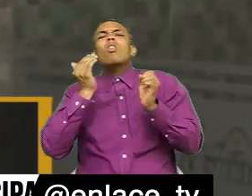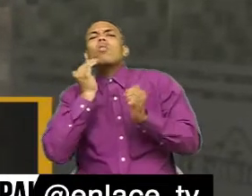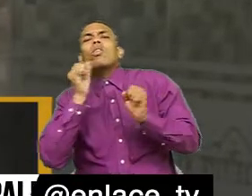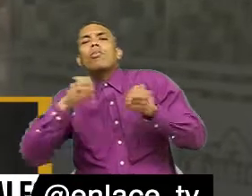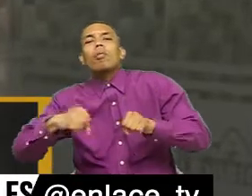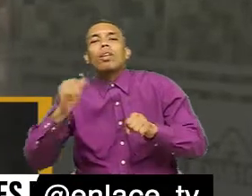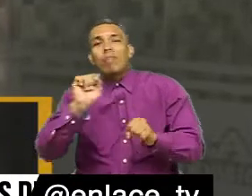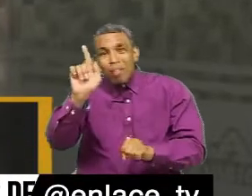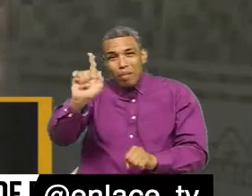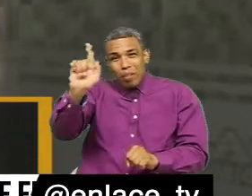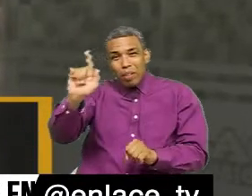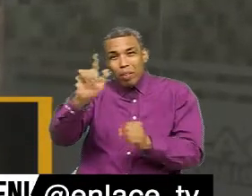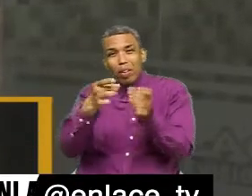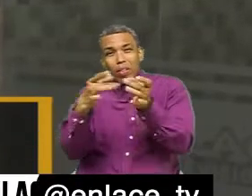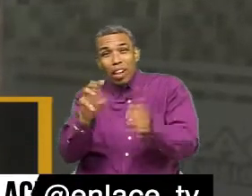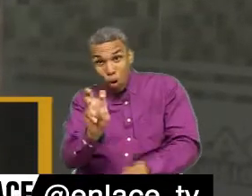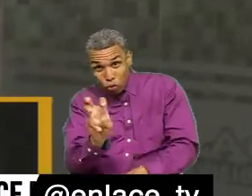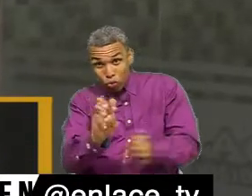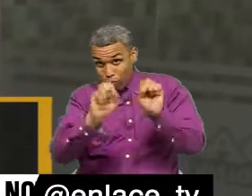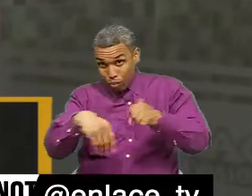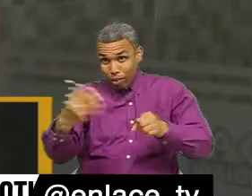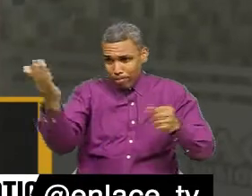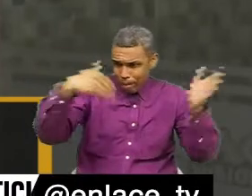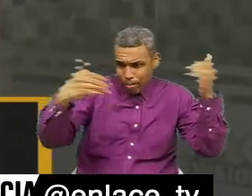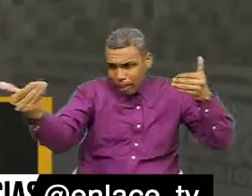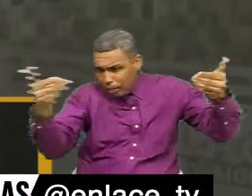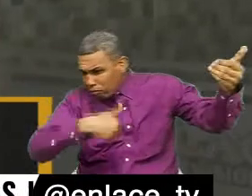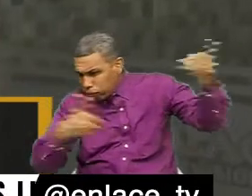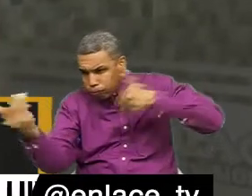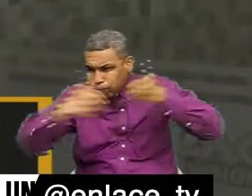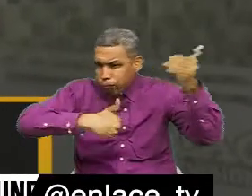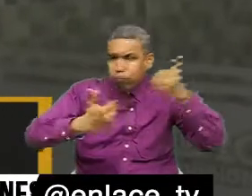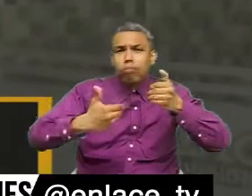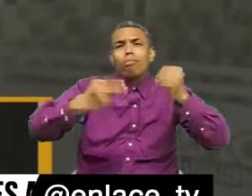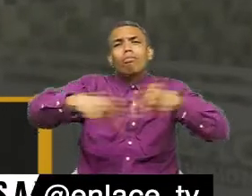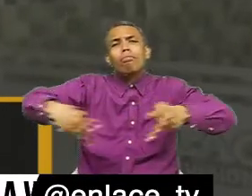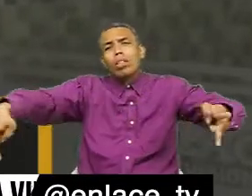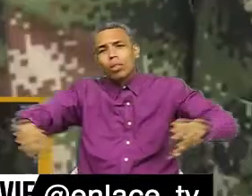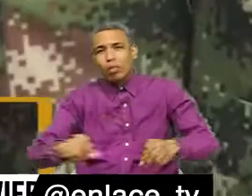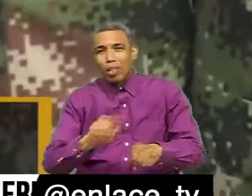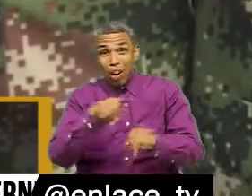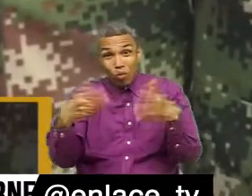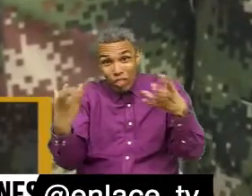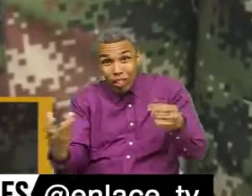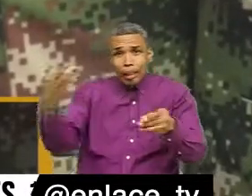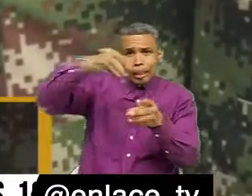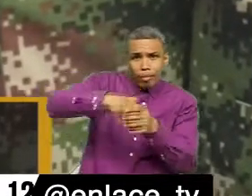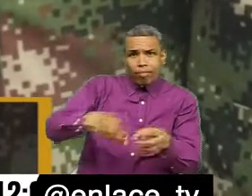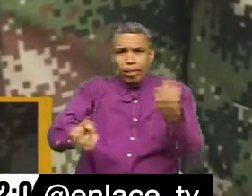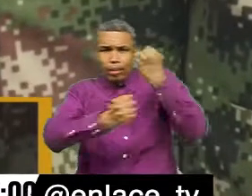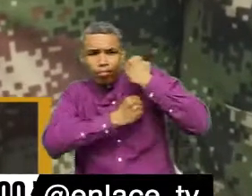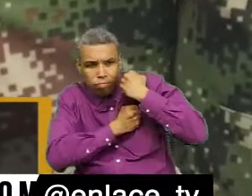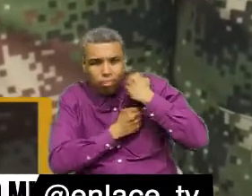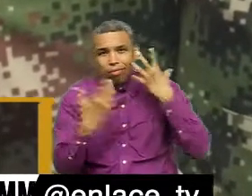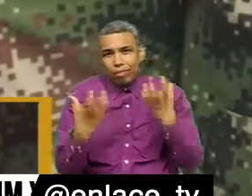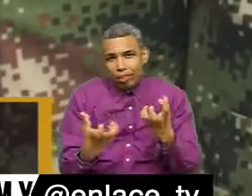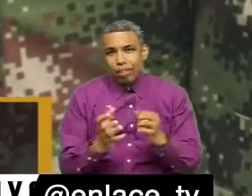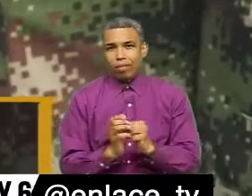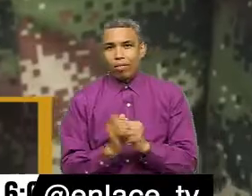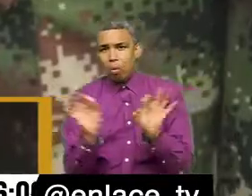febrero, convocatoria que se va a hacer, que se va a realizar desde el 5 de febrero o antes, si el